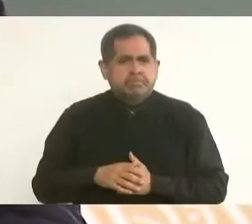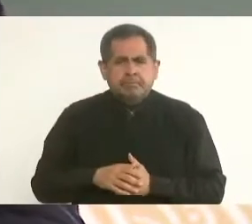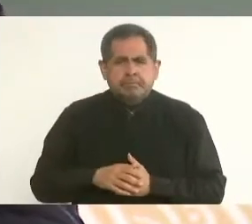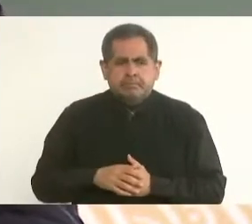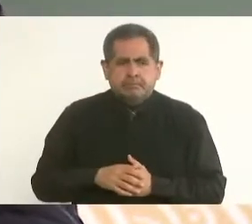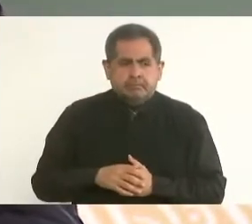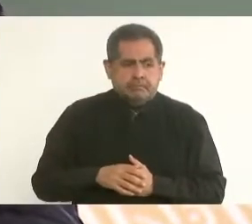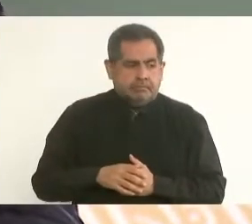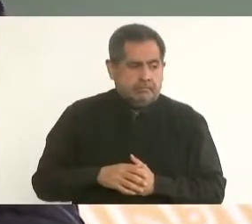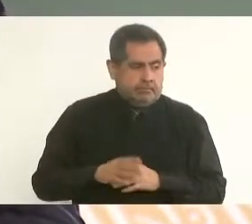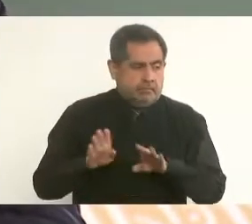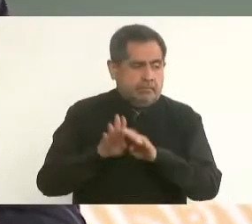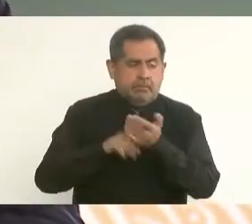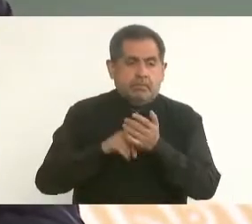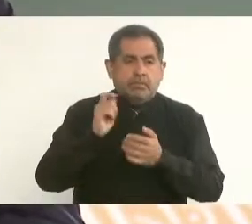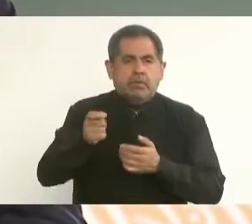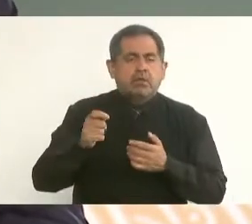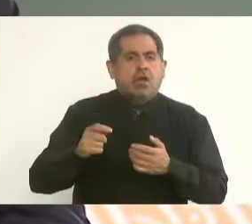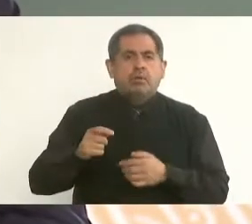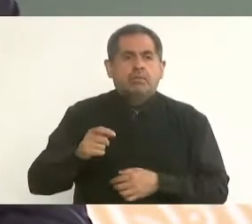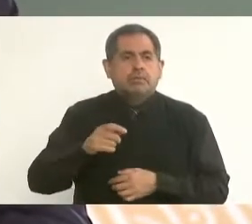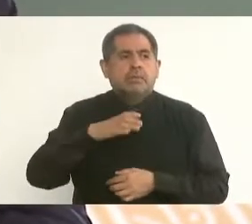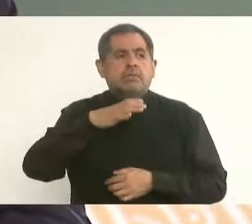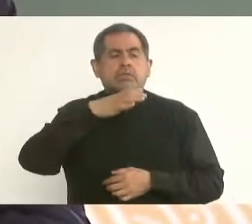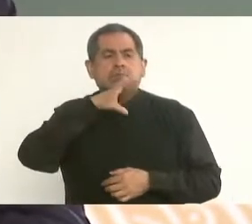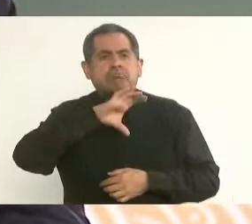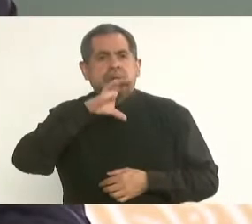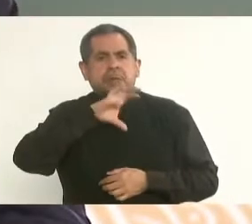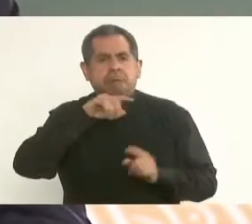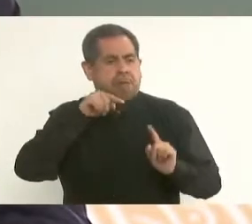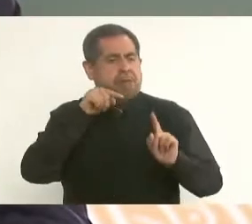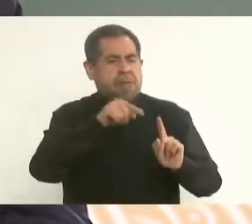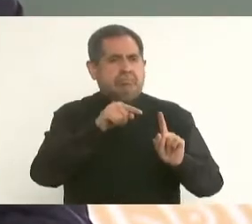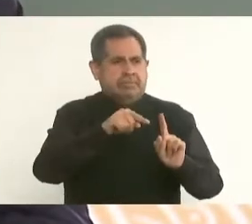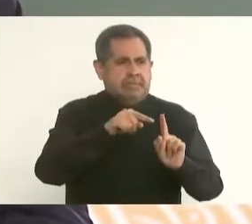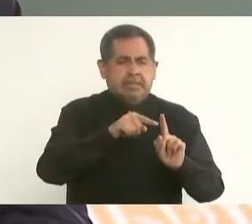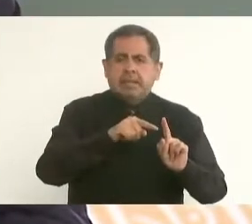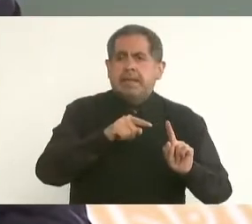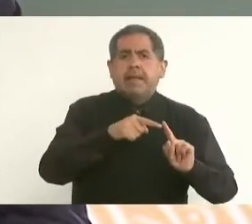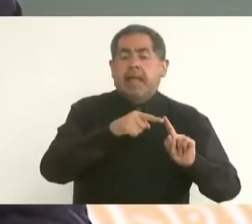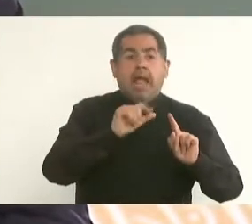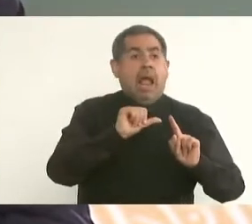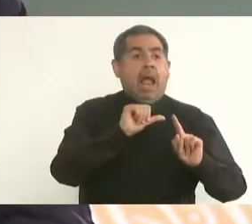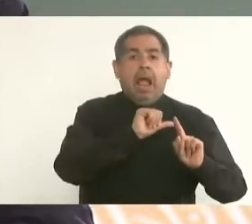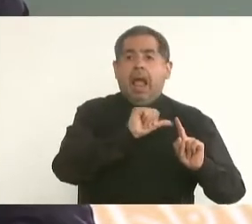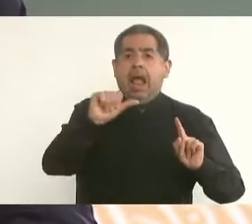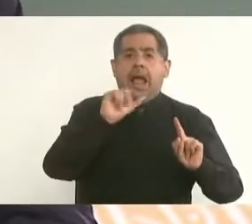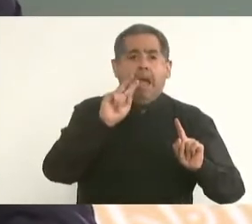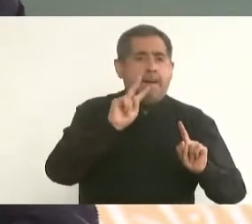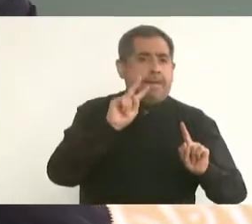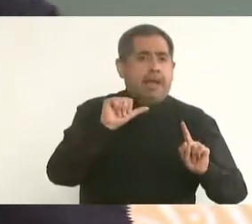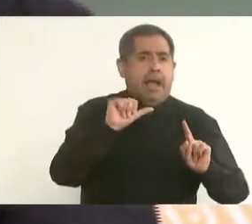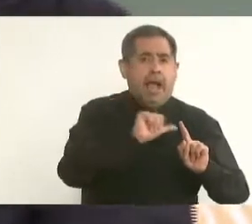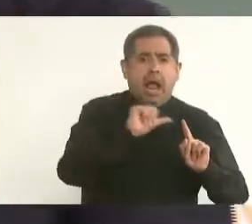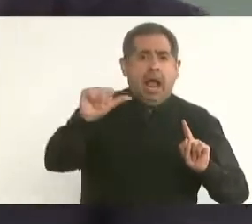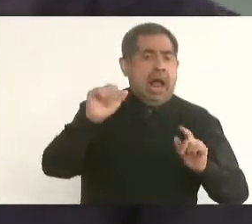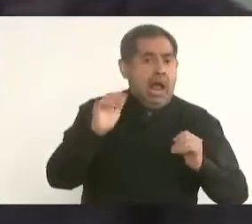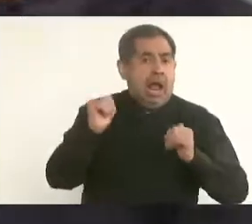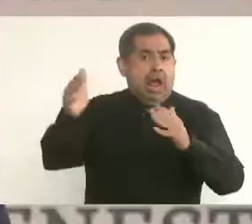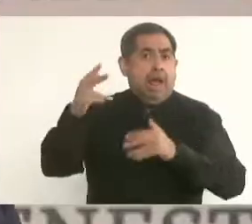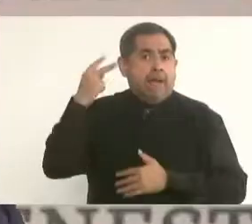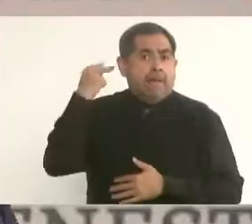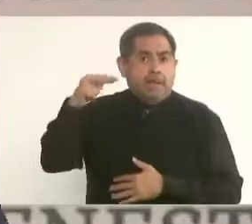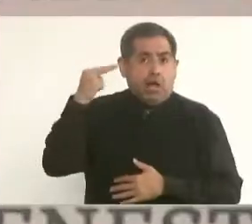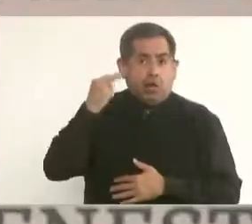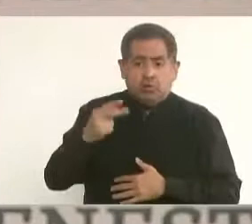cuando don Venustiano sale de México rumbo a Veracruz